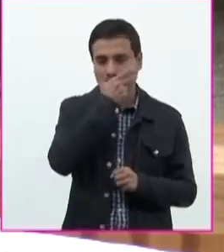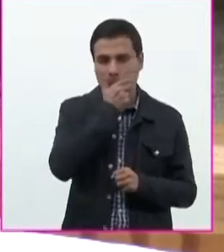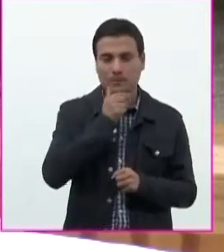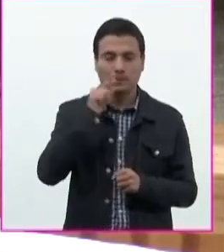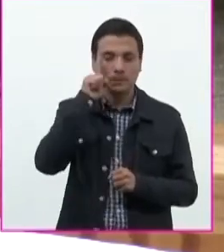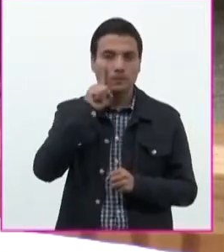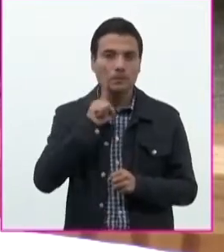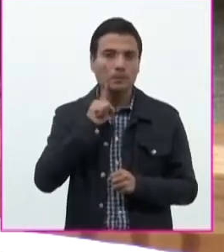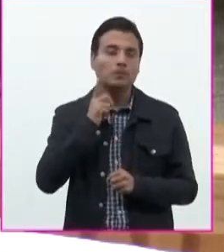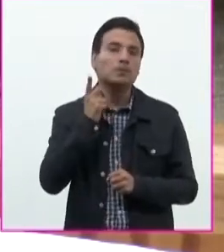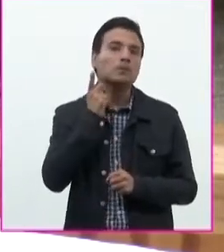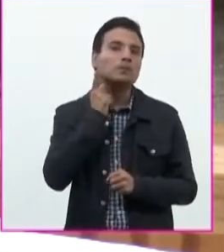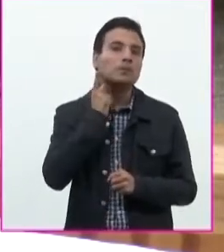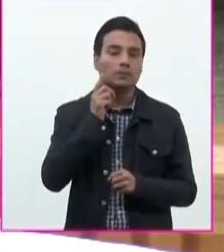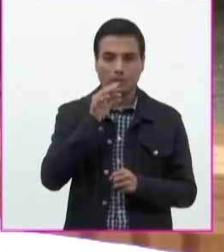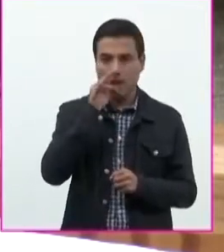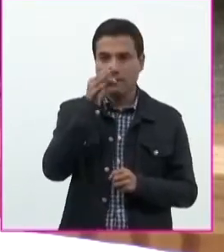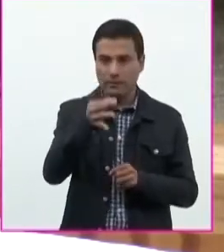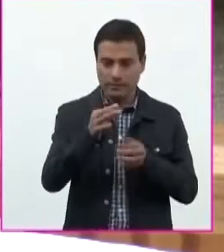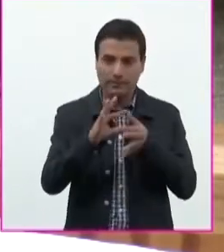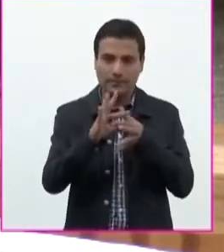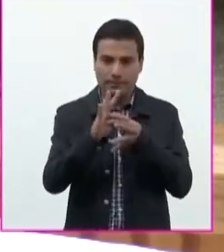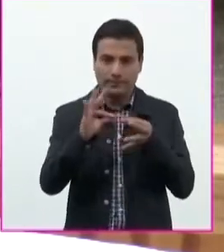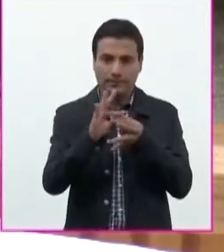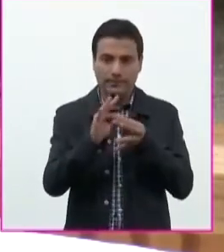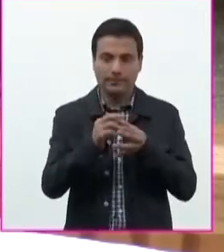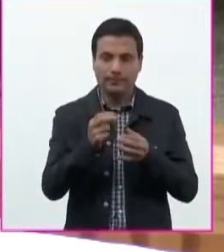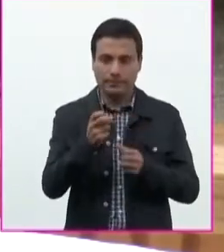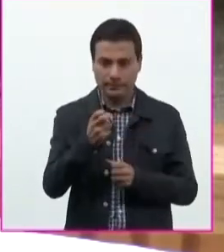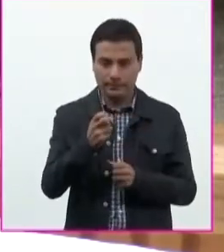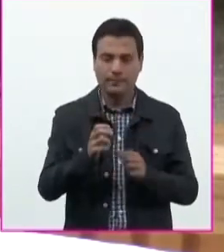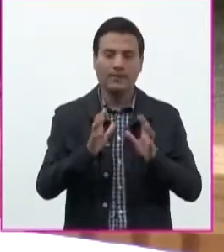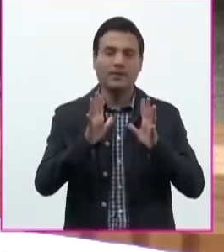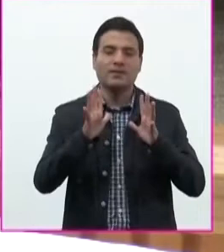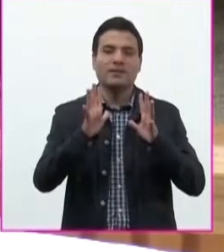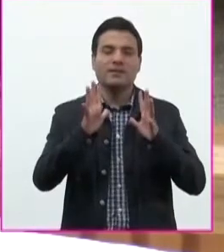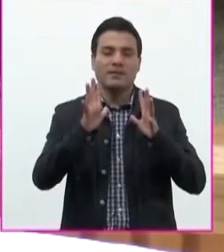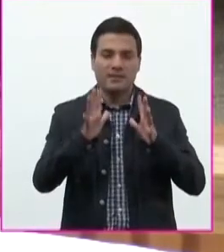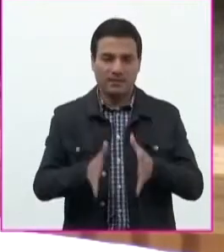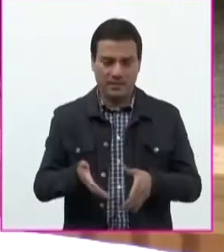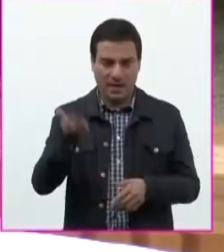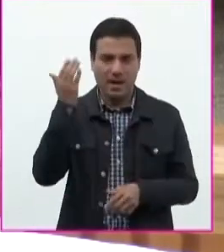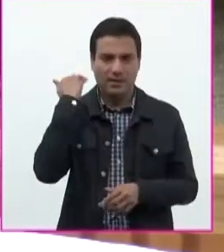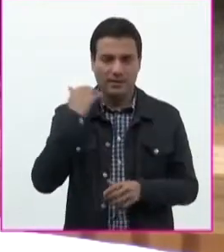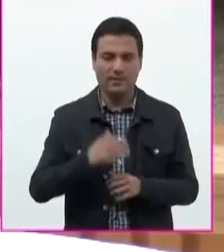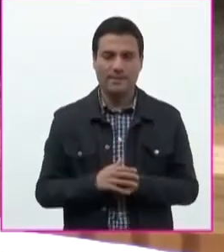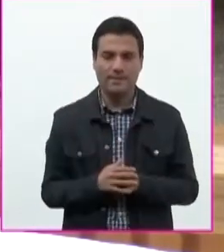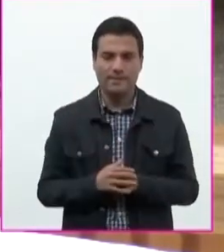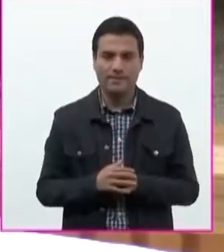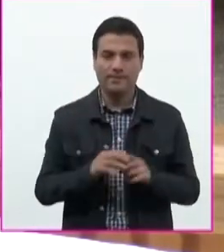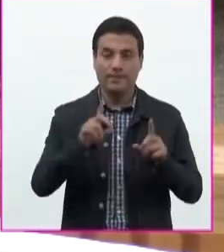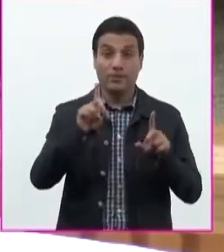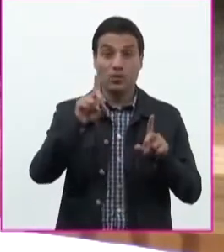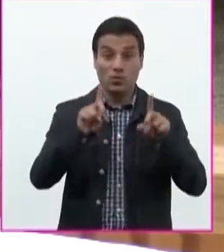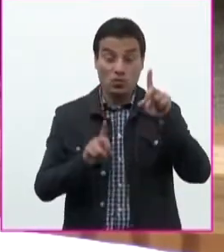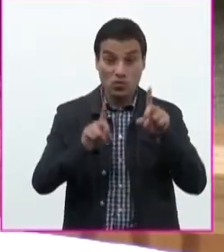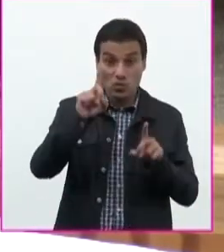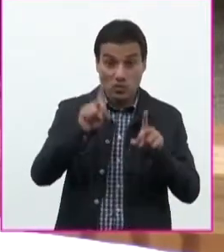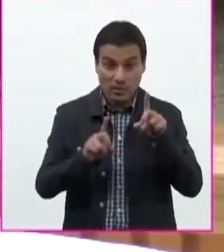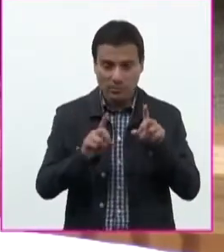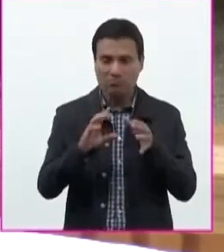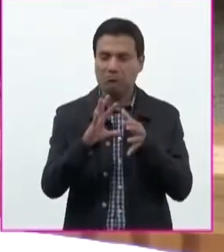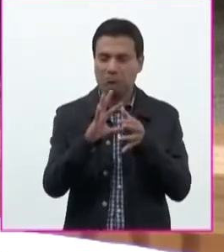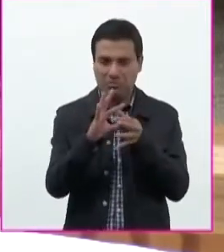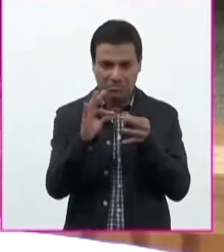de la comisión se presentaron también dudas específicas sobre